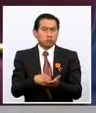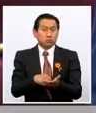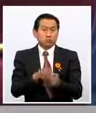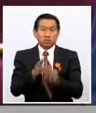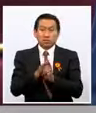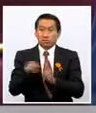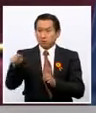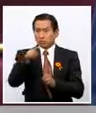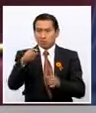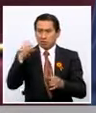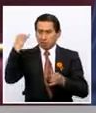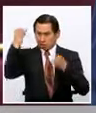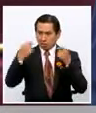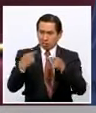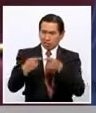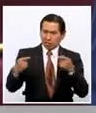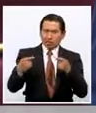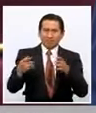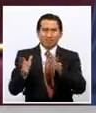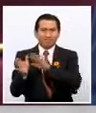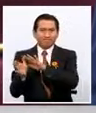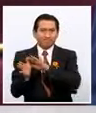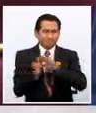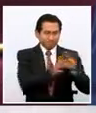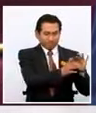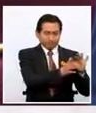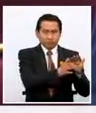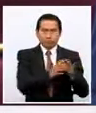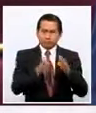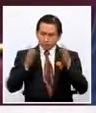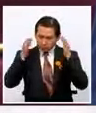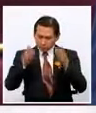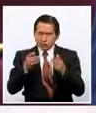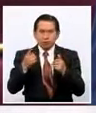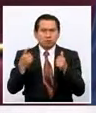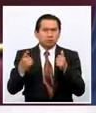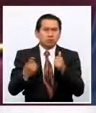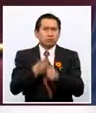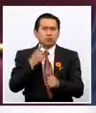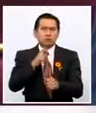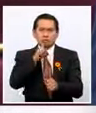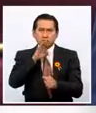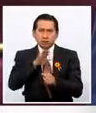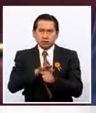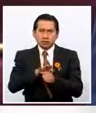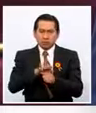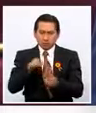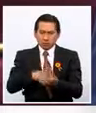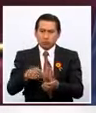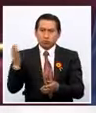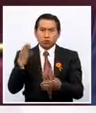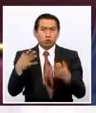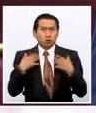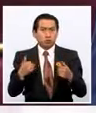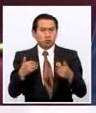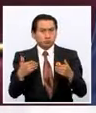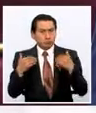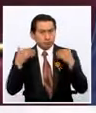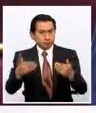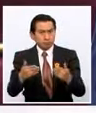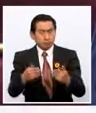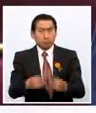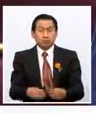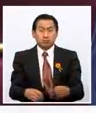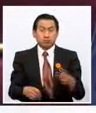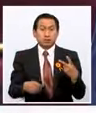lado nuestras diferencias nos comprometa en primer lugar a sacar adelante el bono salud y en segundo